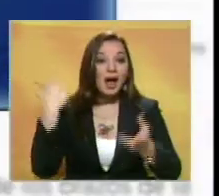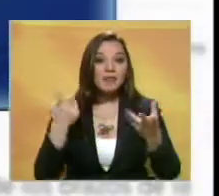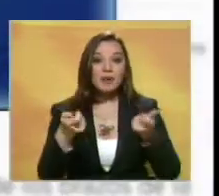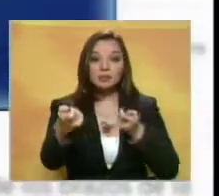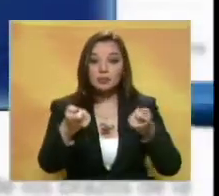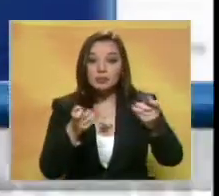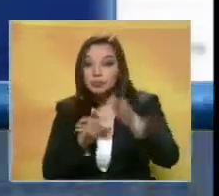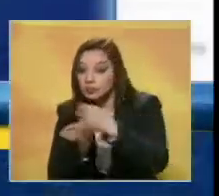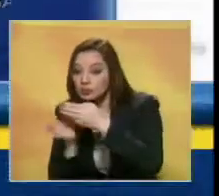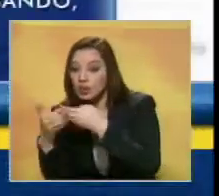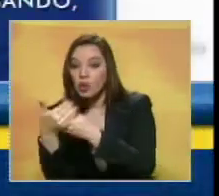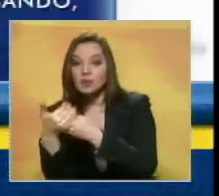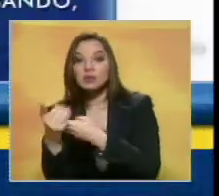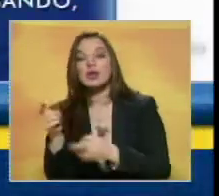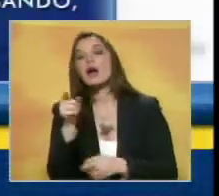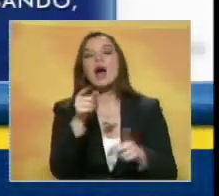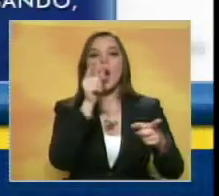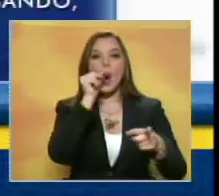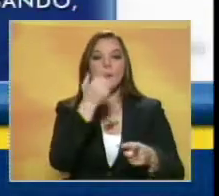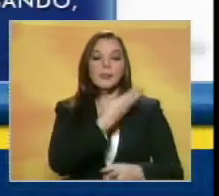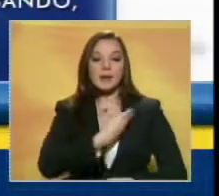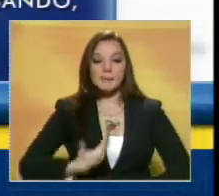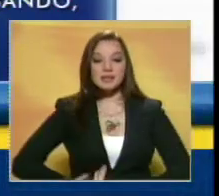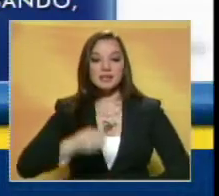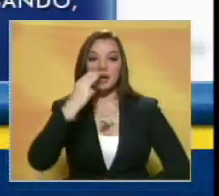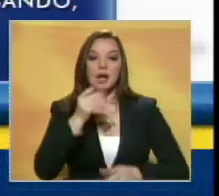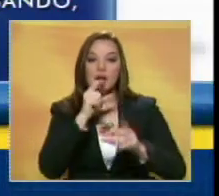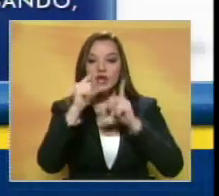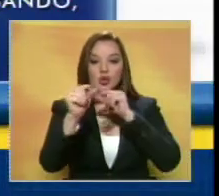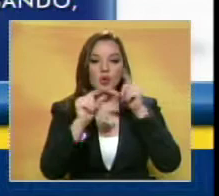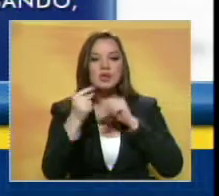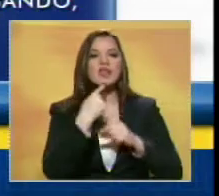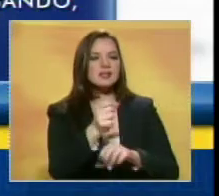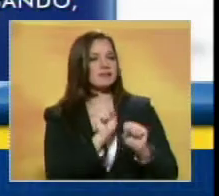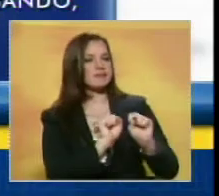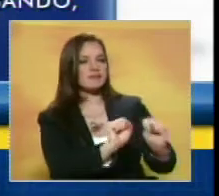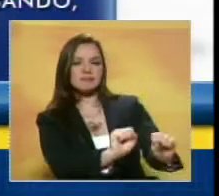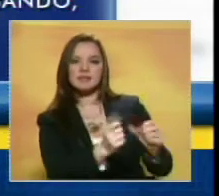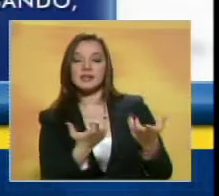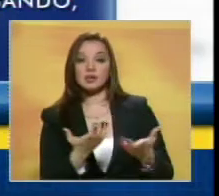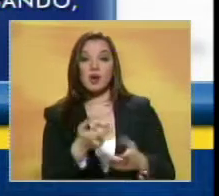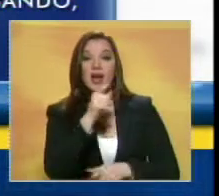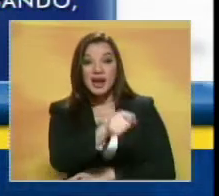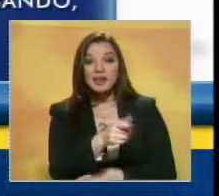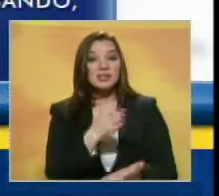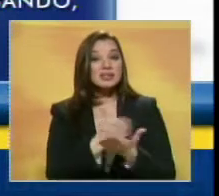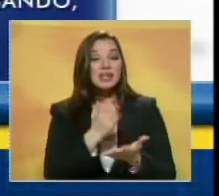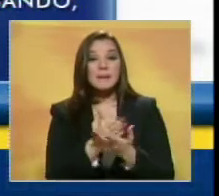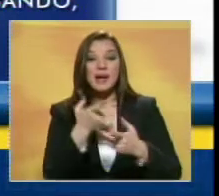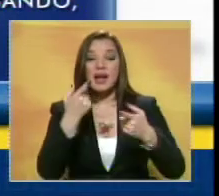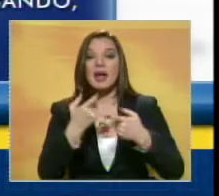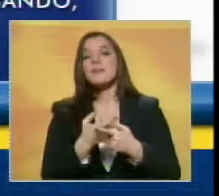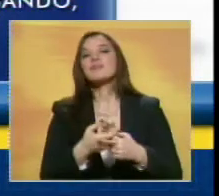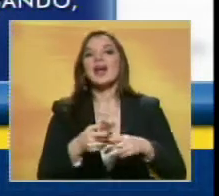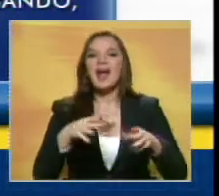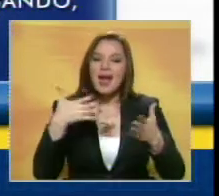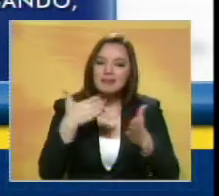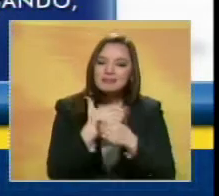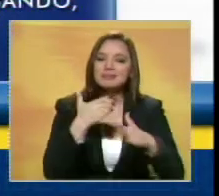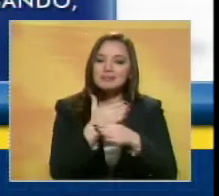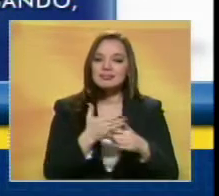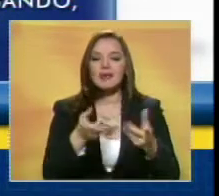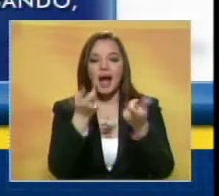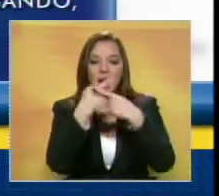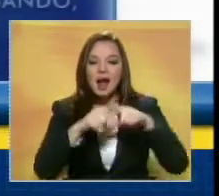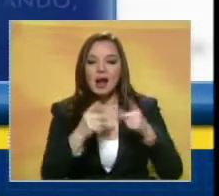de su cuenta en Twitter, el jefe de Estado rechazó este flagelo y aseguró que es un vicio que daña la economía de ambos países y solo busca beneficiar